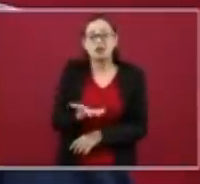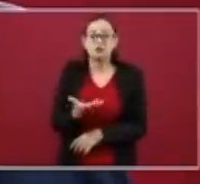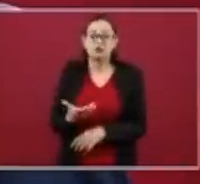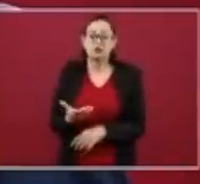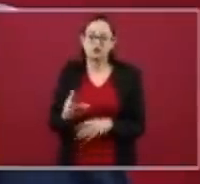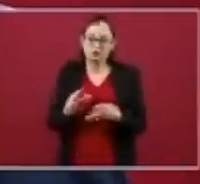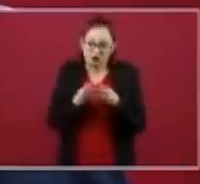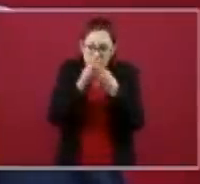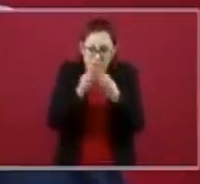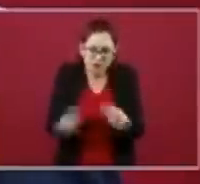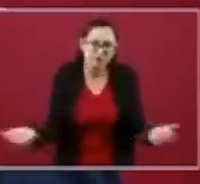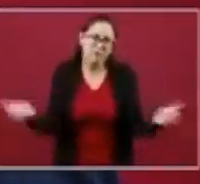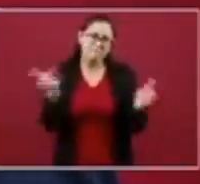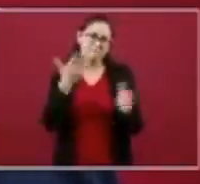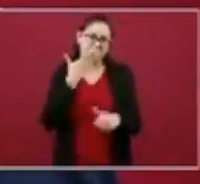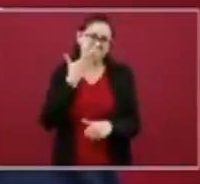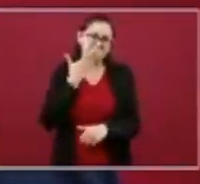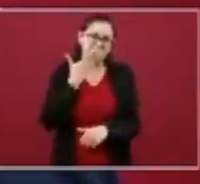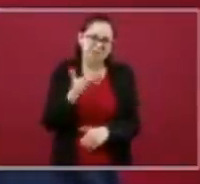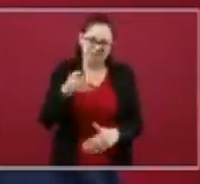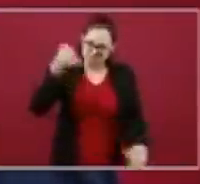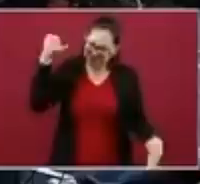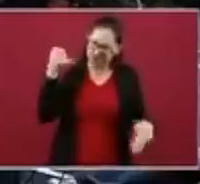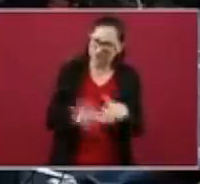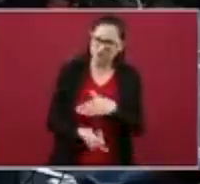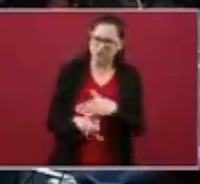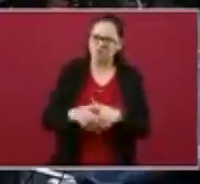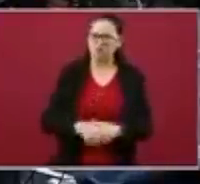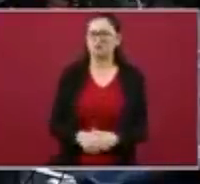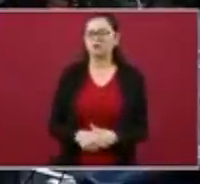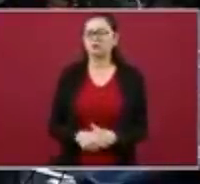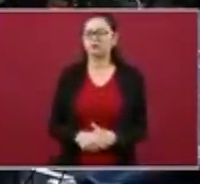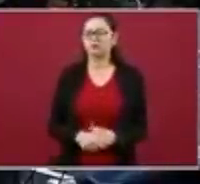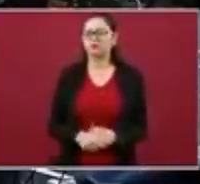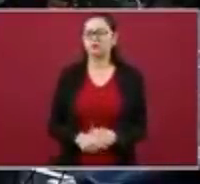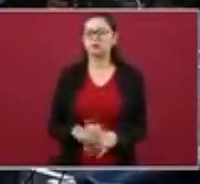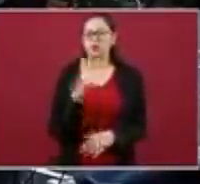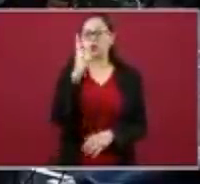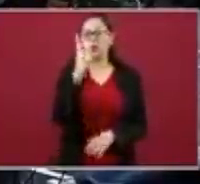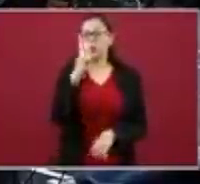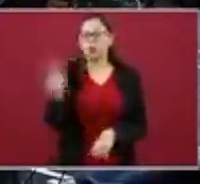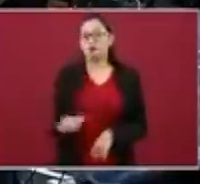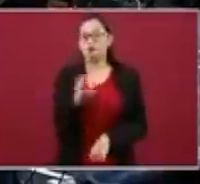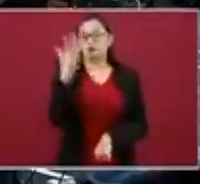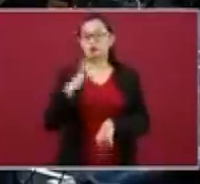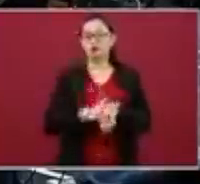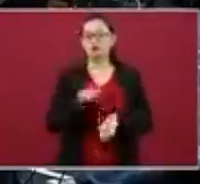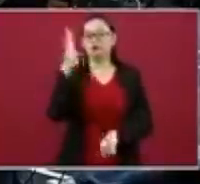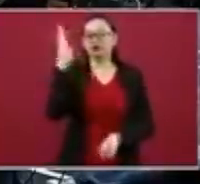resolver bien el problema de la inseguridad y de la violencia. Una más.